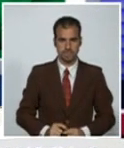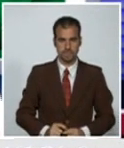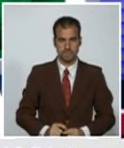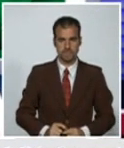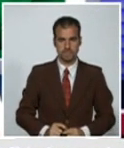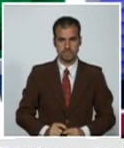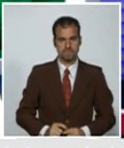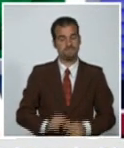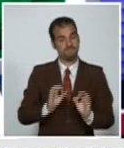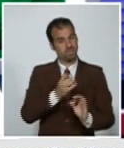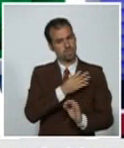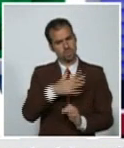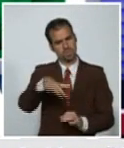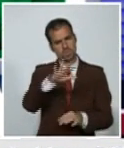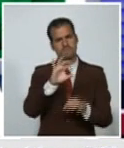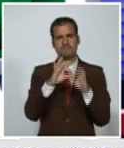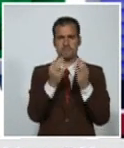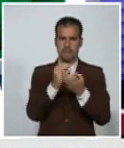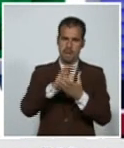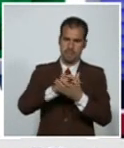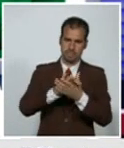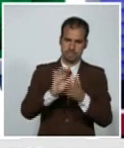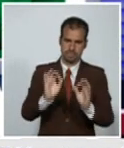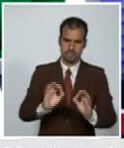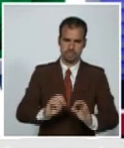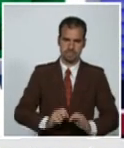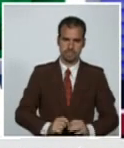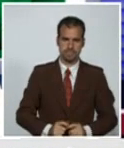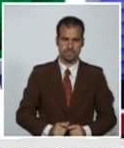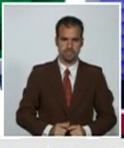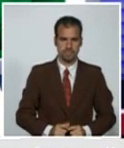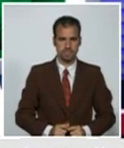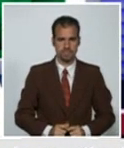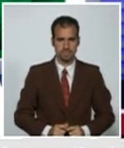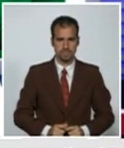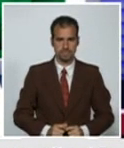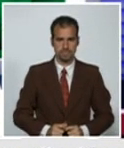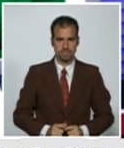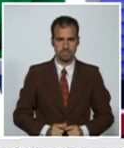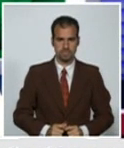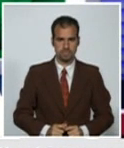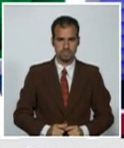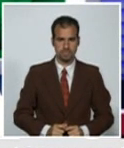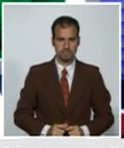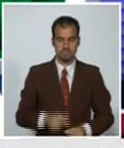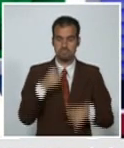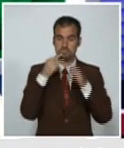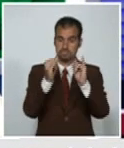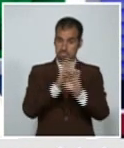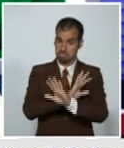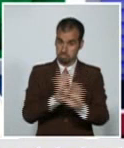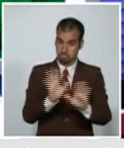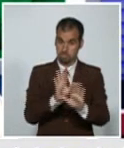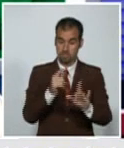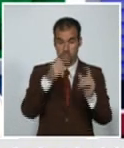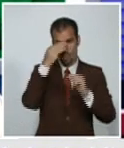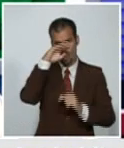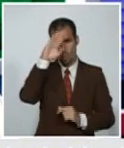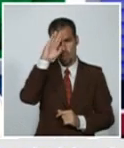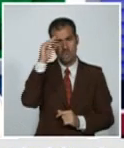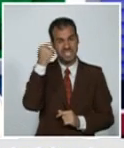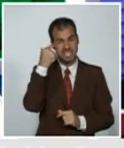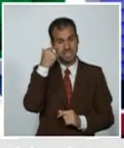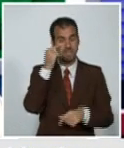sus familiares y amistades. Con esta información, Cuba, con un número elevado de